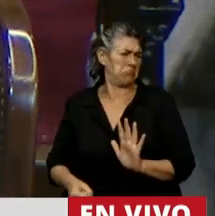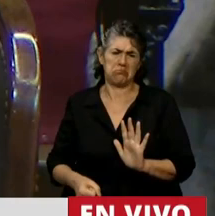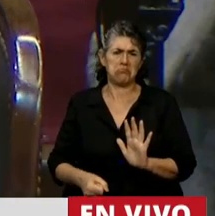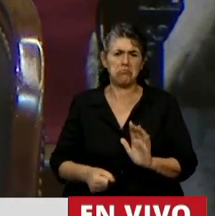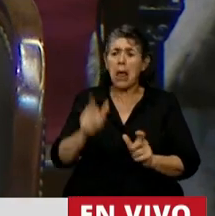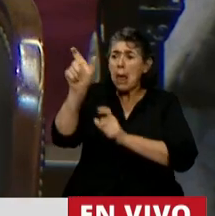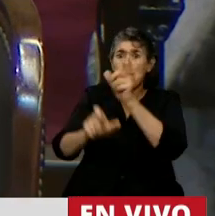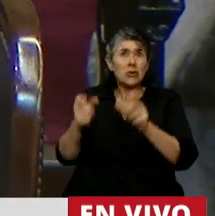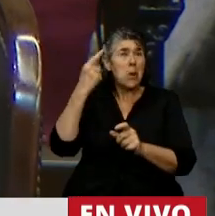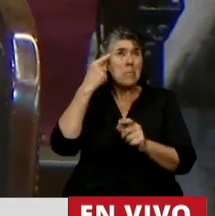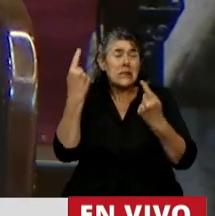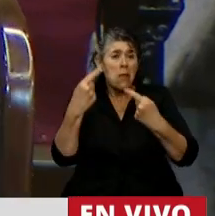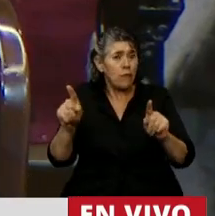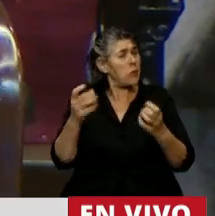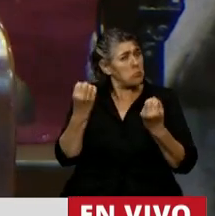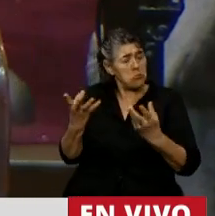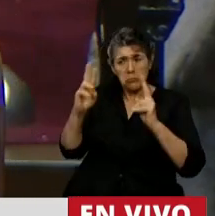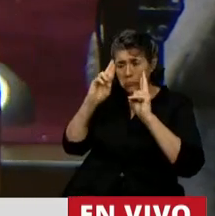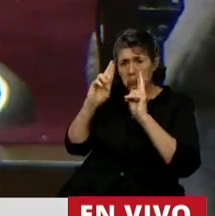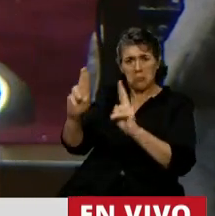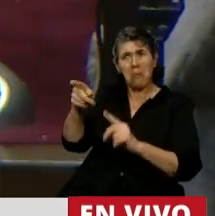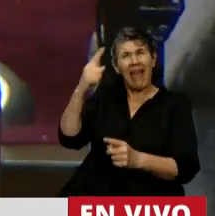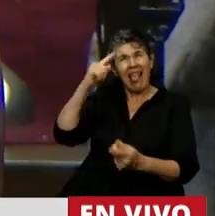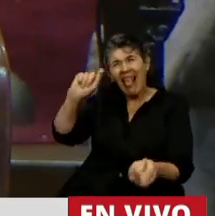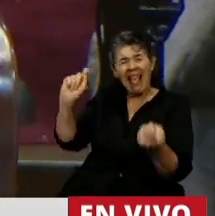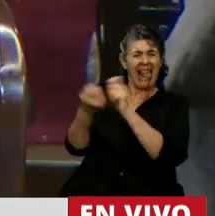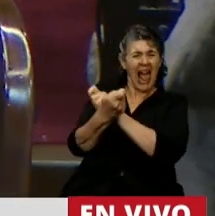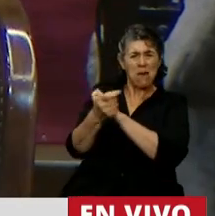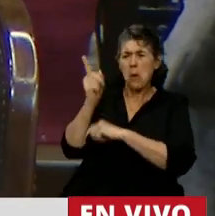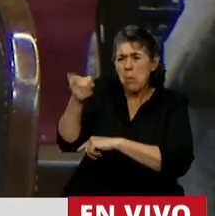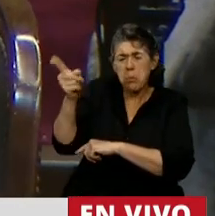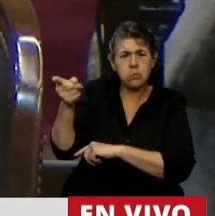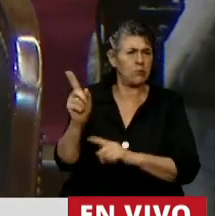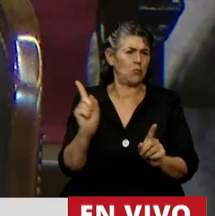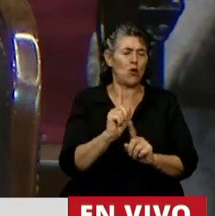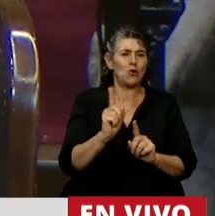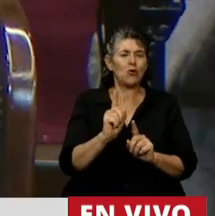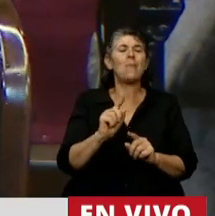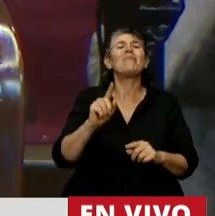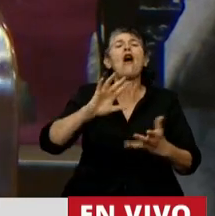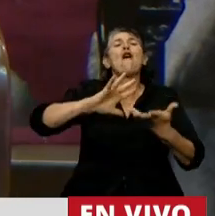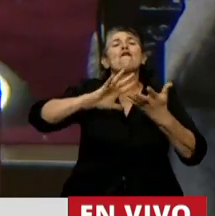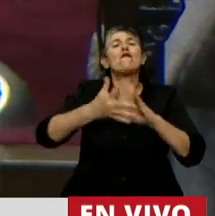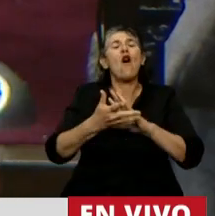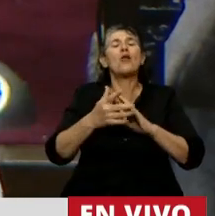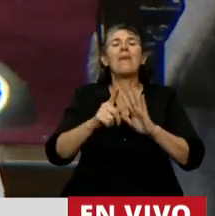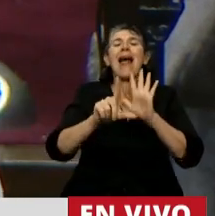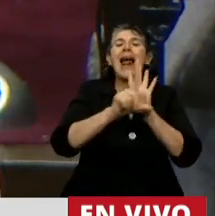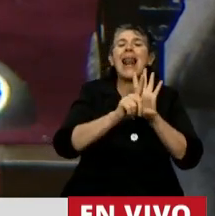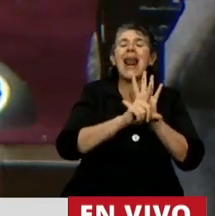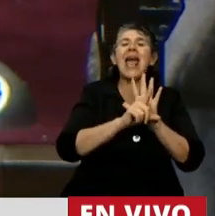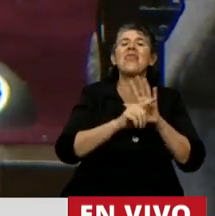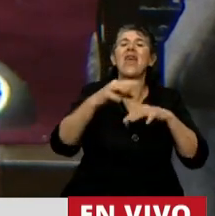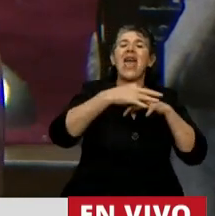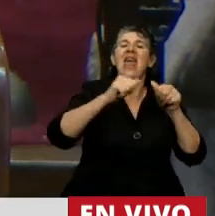sus creencias. Estamos tratando una ley reparadora, como fue la ley de divorcio, como fue la ley de